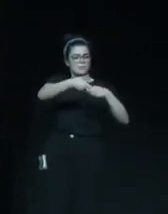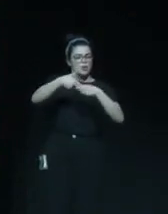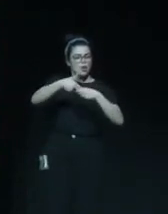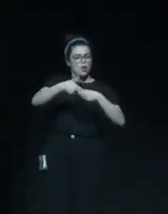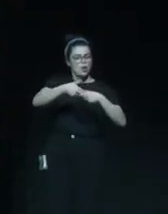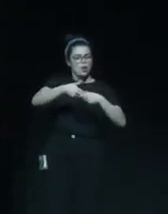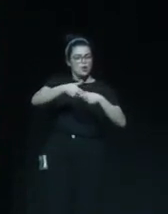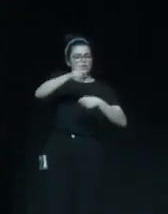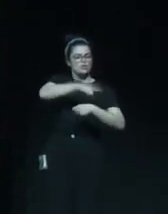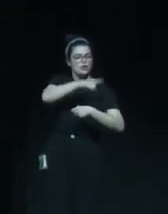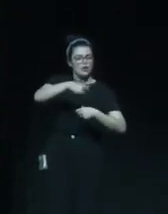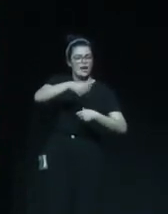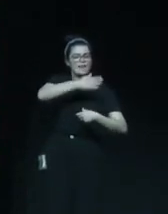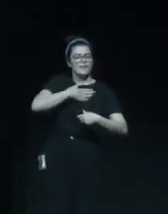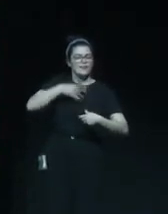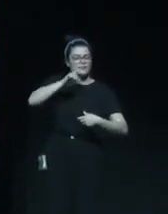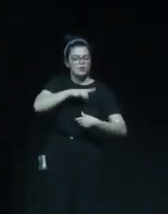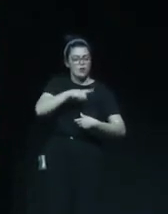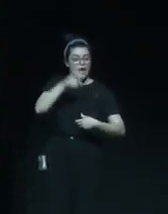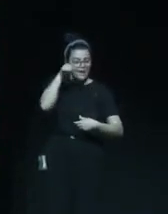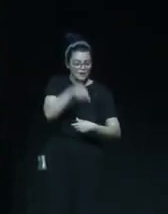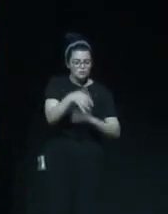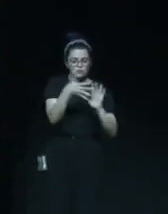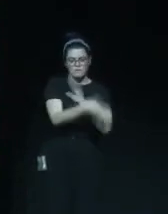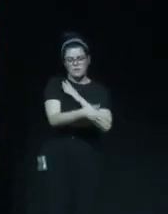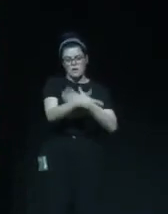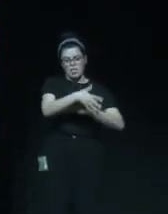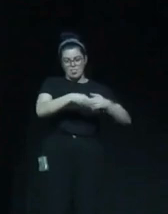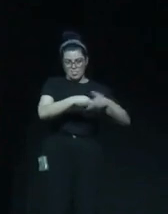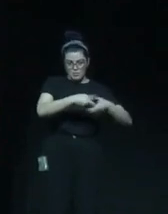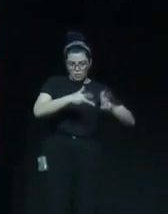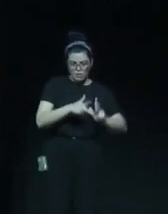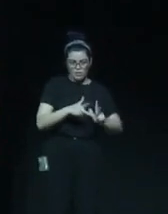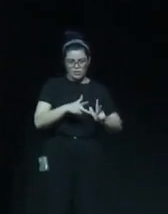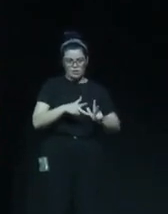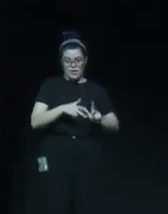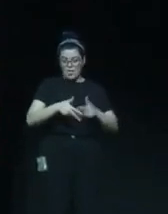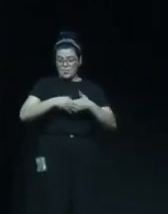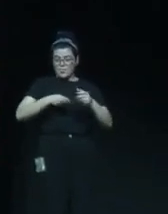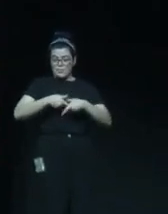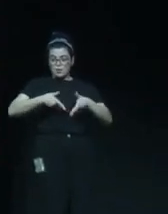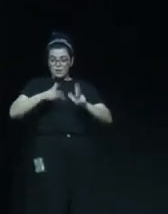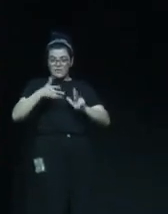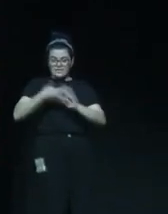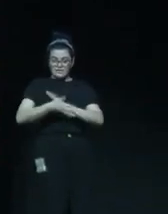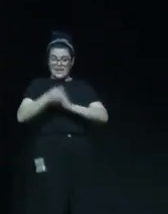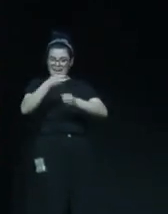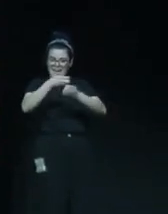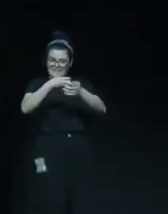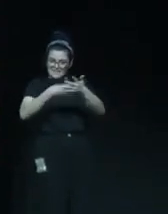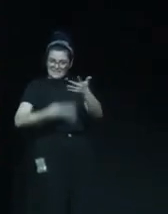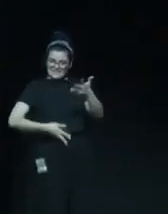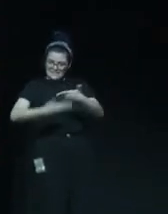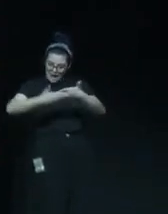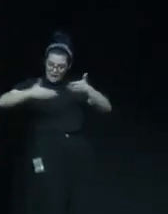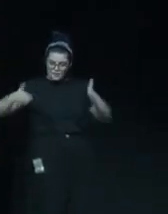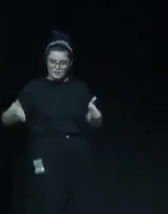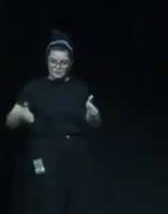democracia. La democracia es que en las listas haya posibilidad de hacer listas abiertas. Es decir, la